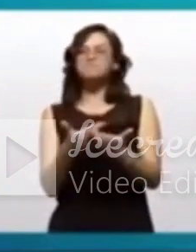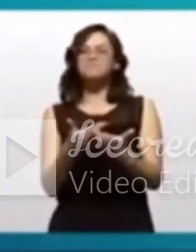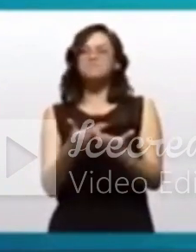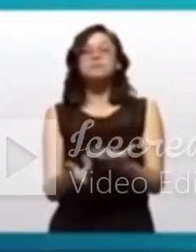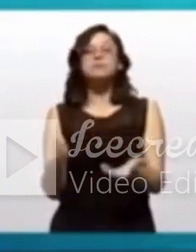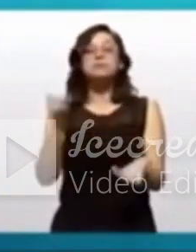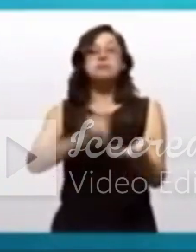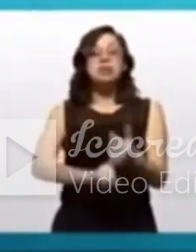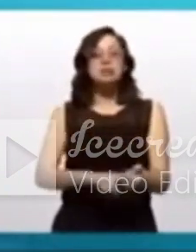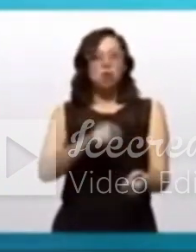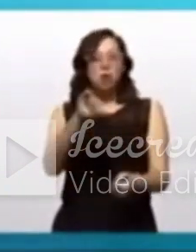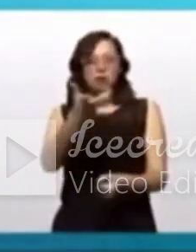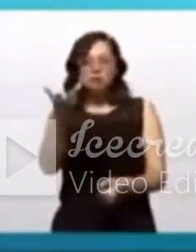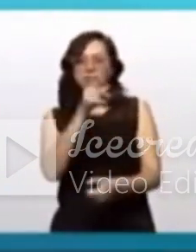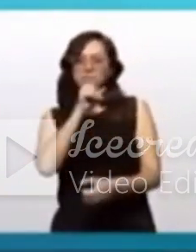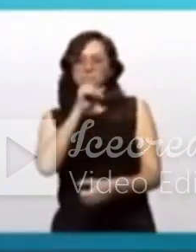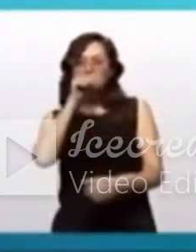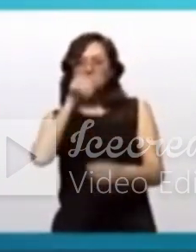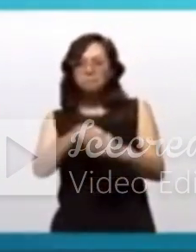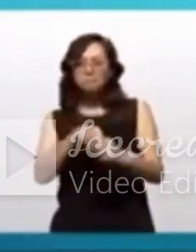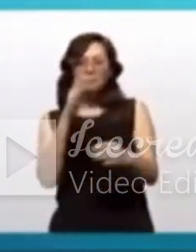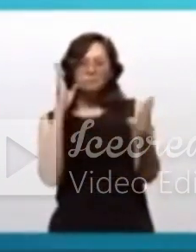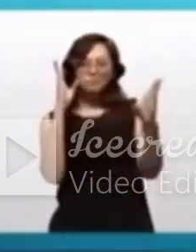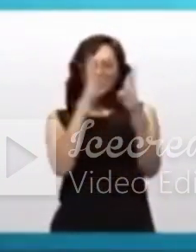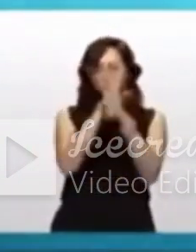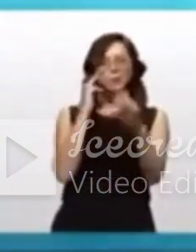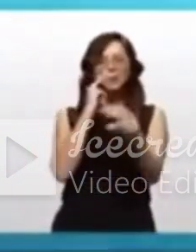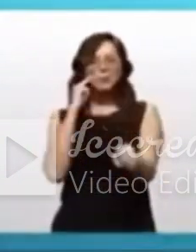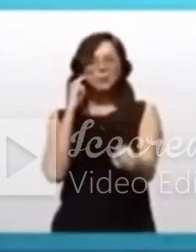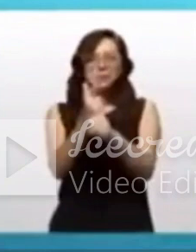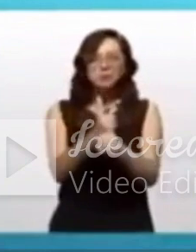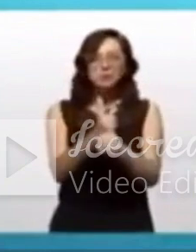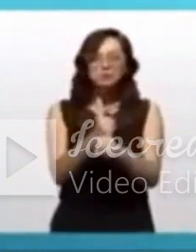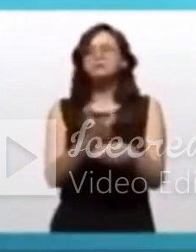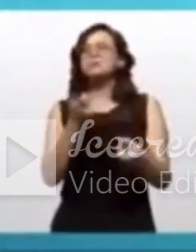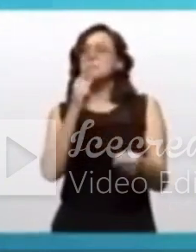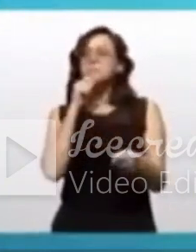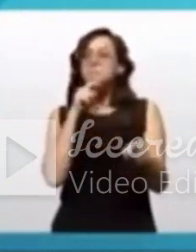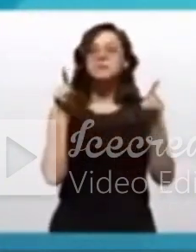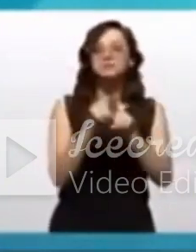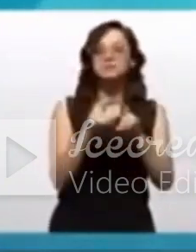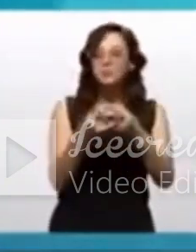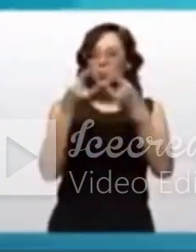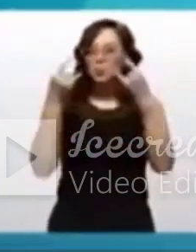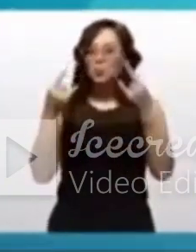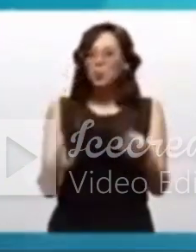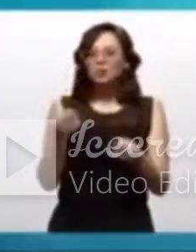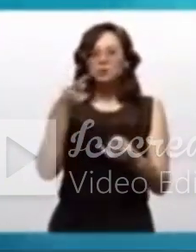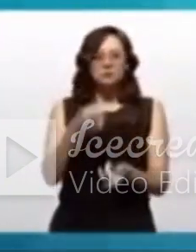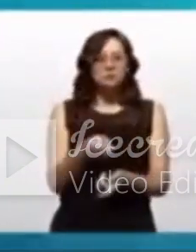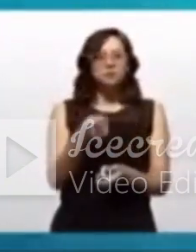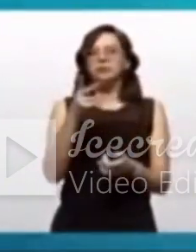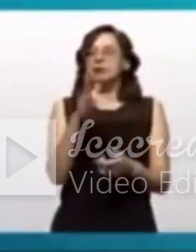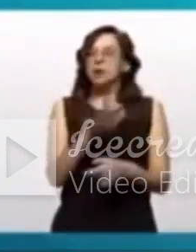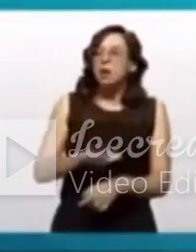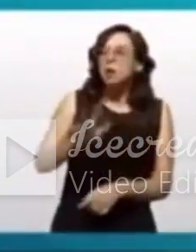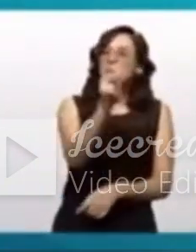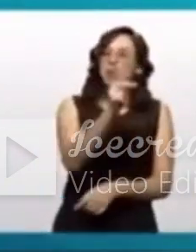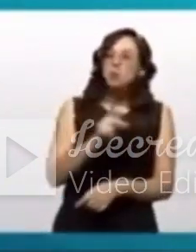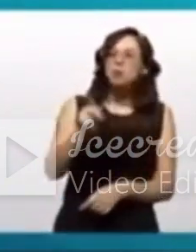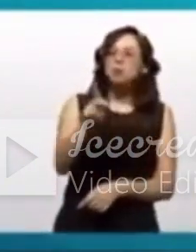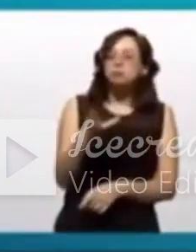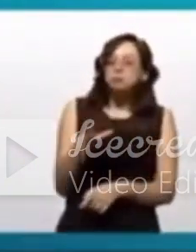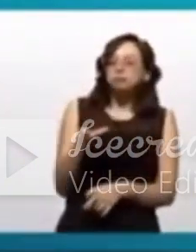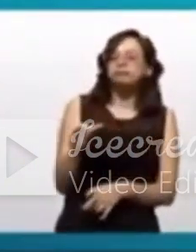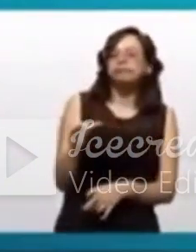y lo que ocultan. Hay en sus cuentos una preocupación por ambientar las historias en casonas edificadas en poblados pequeños como los